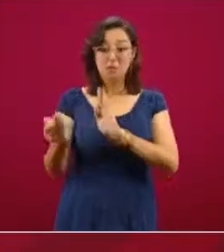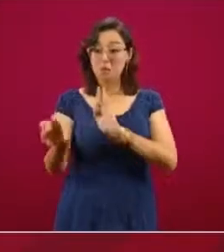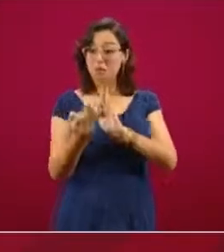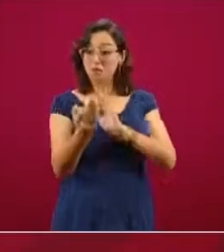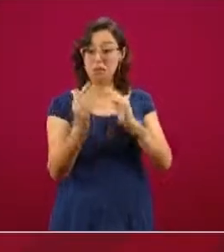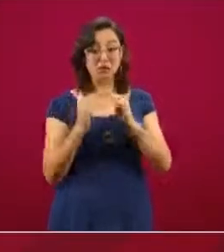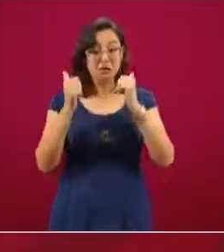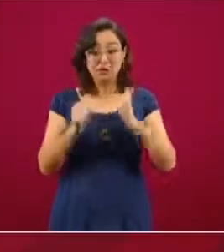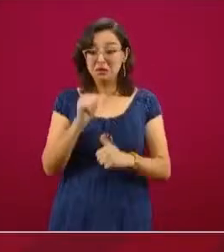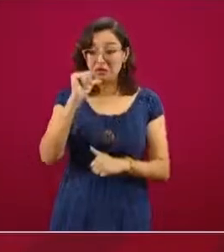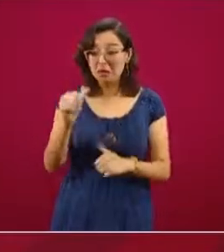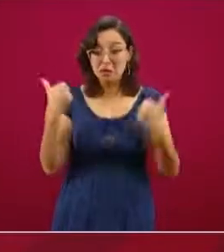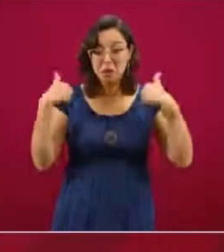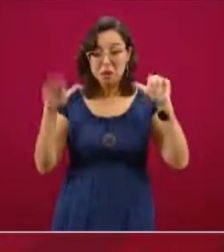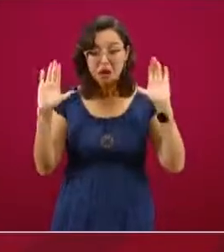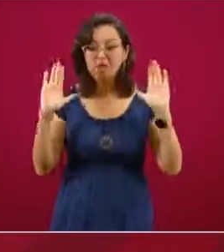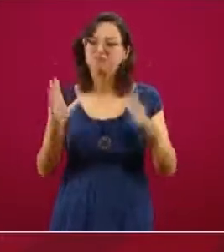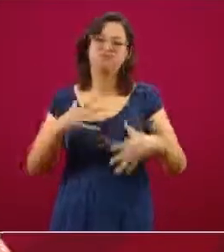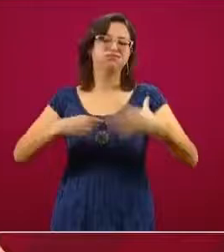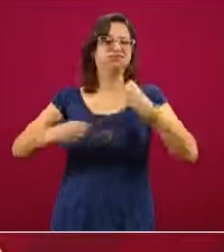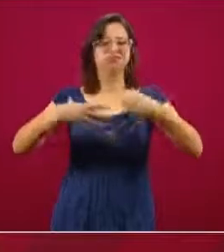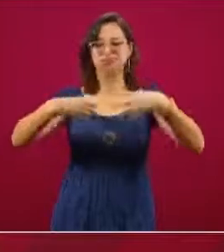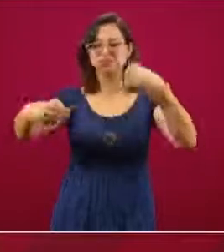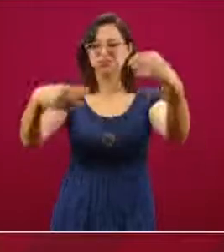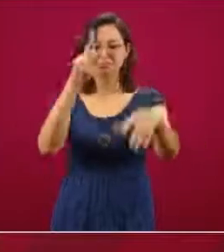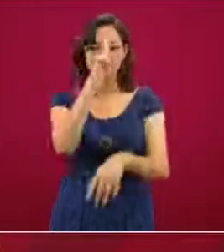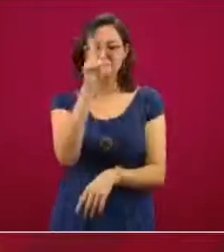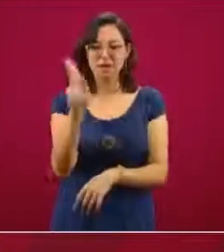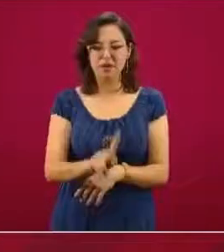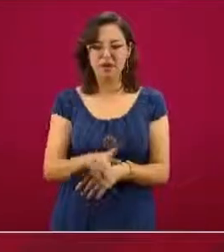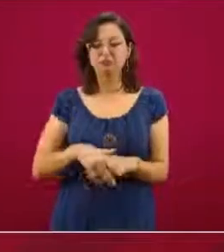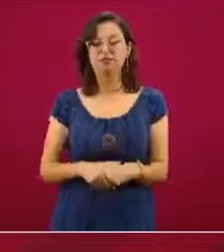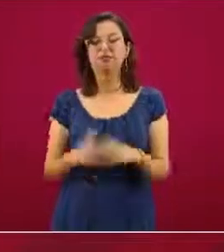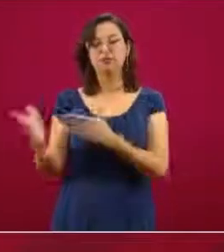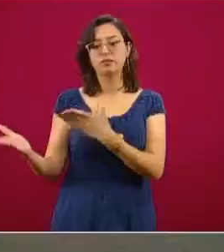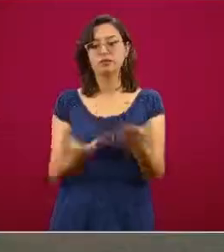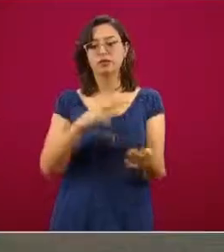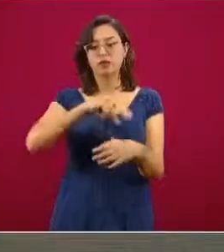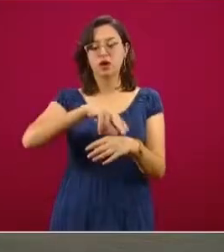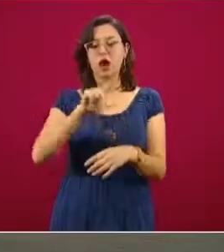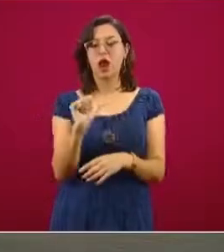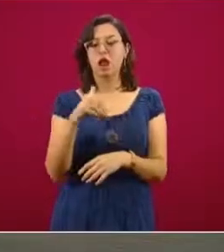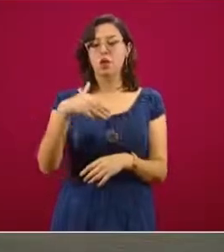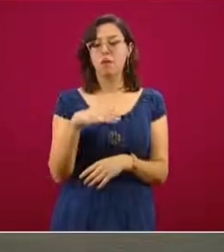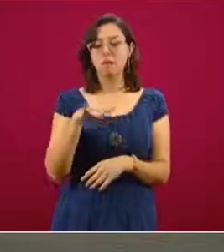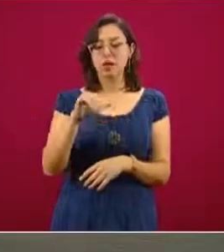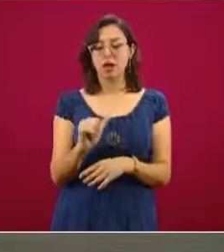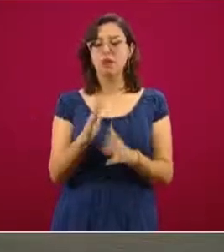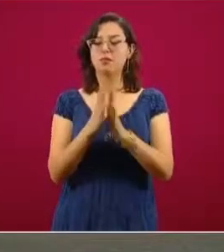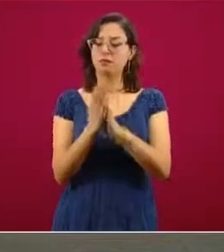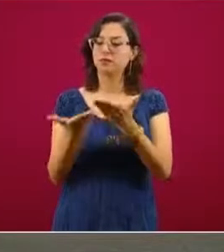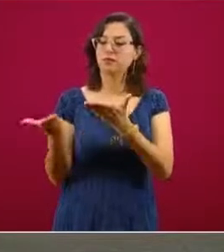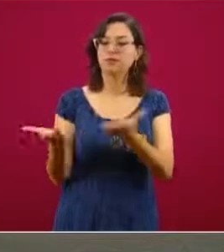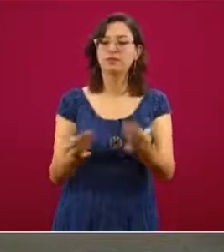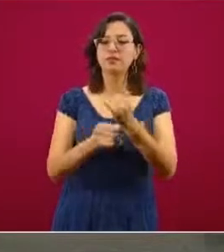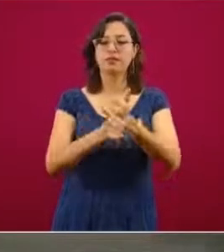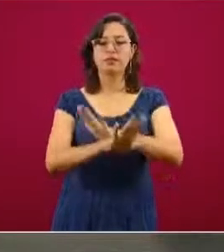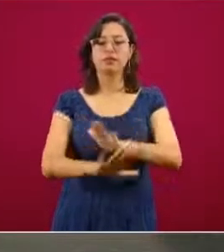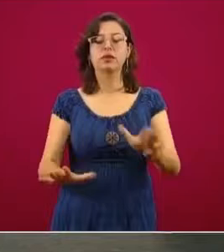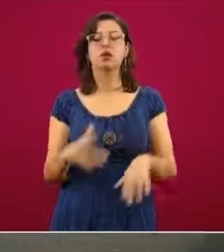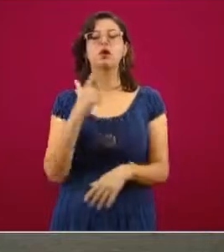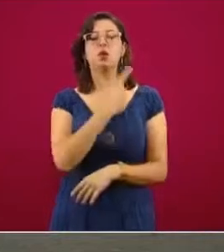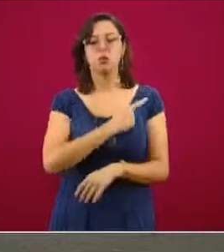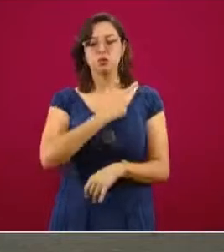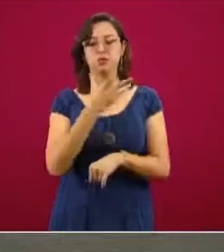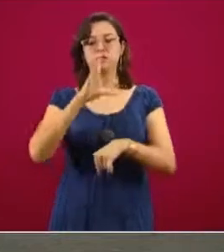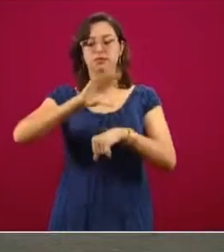en la Jornada Nacional de Sana Distancia. Le pido al doctor Alomía si es tan amable presentar el informe. Con mucho gusto y con su permiso,